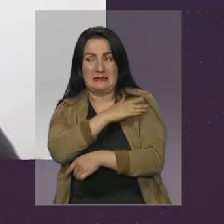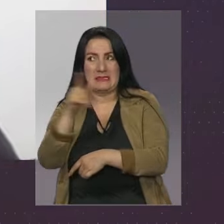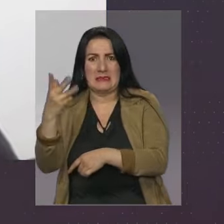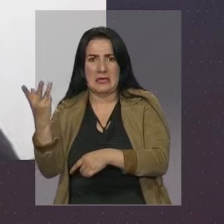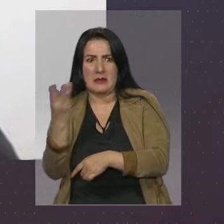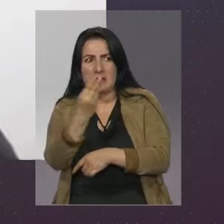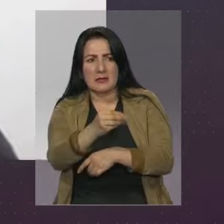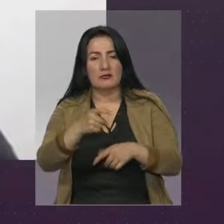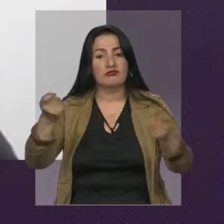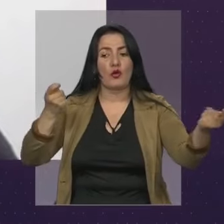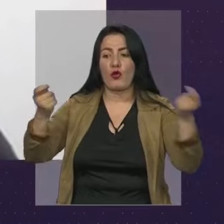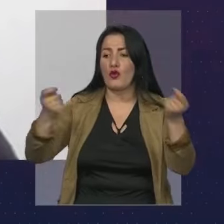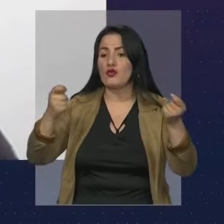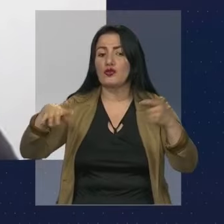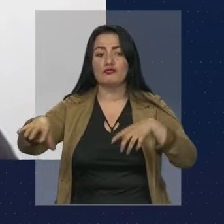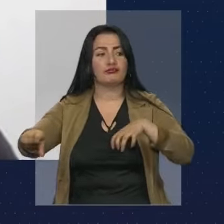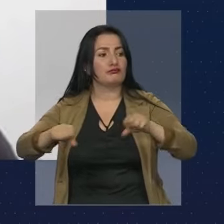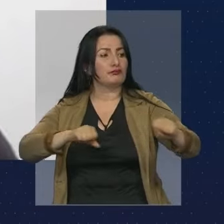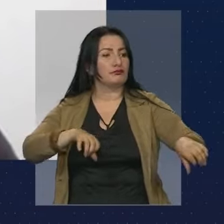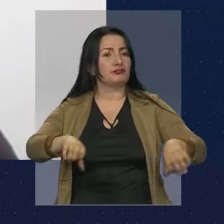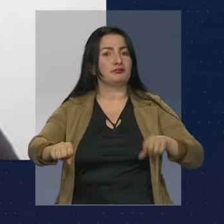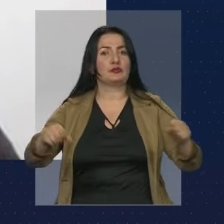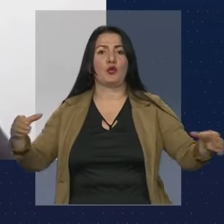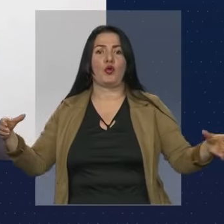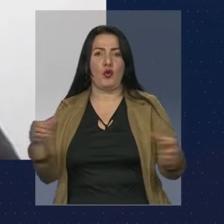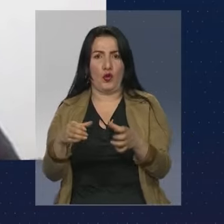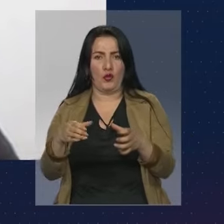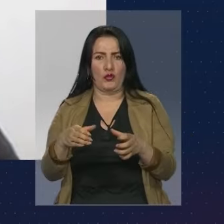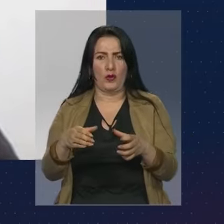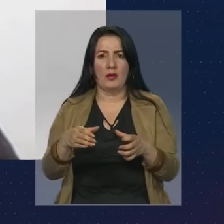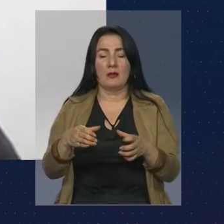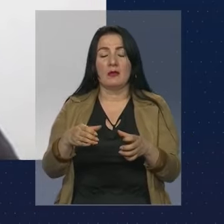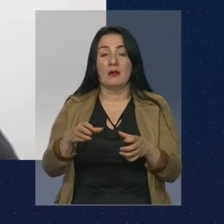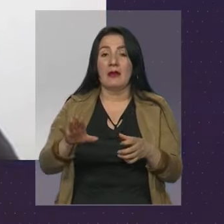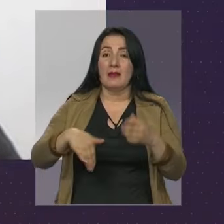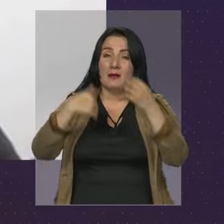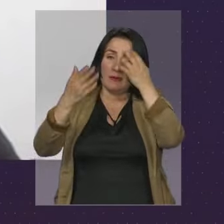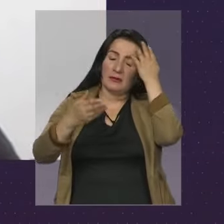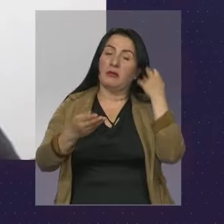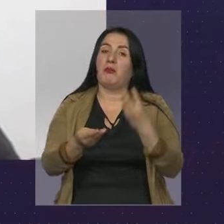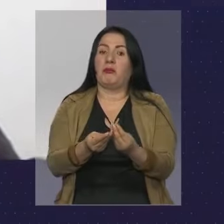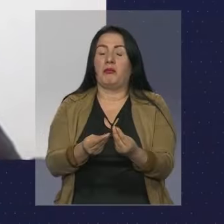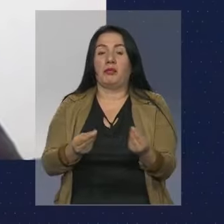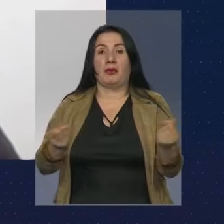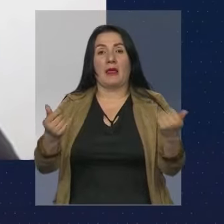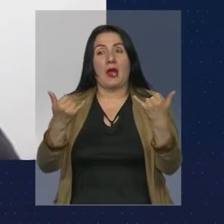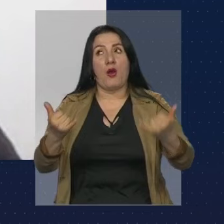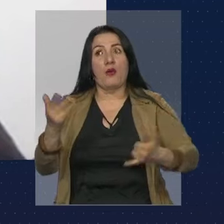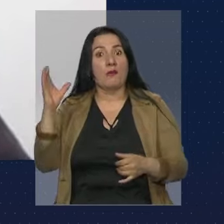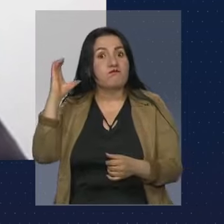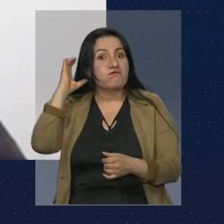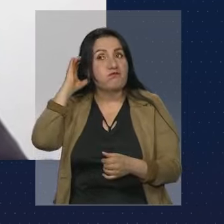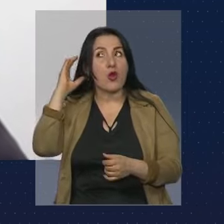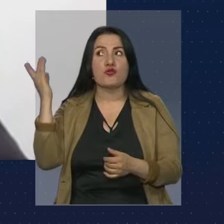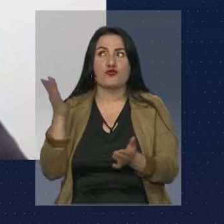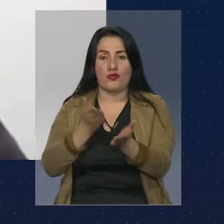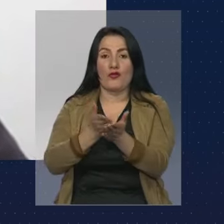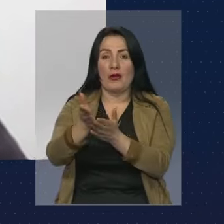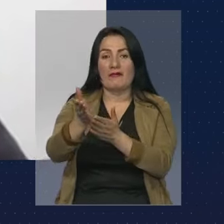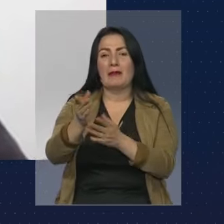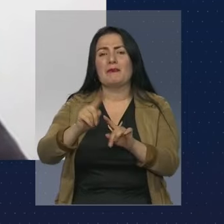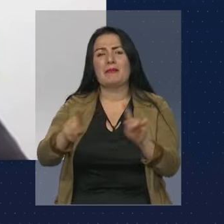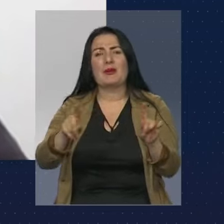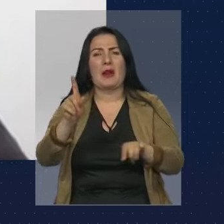unos años, tuvieron un control mucho más claro, mucho más contundente, que poco a poco se ha ido diluyendo. Y hoy en día, aunque siguen haciendo presencia, se